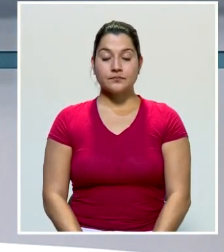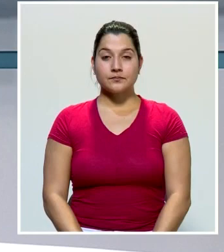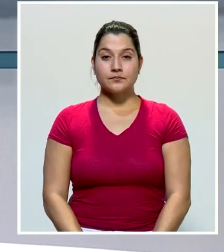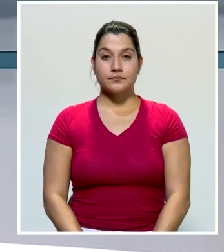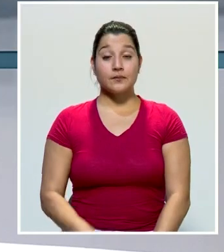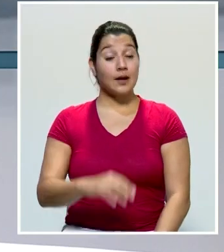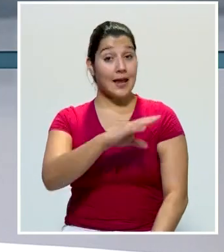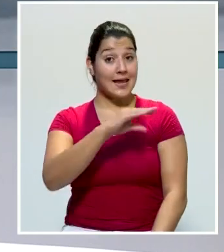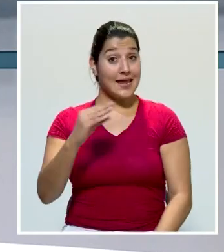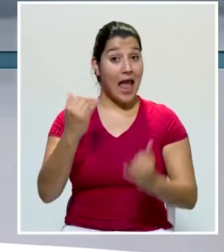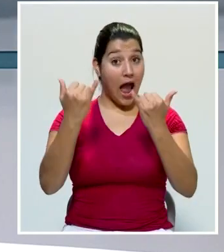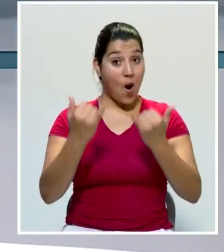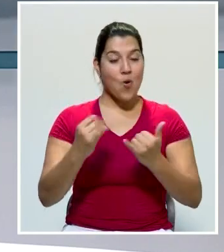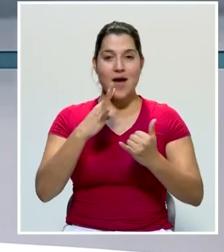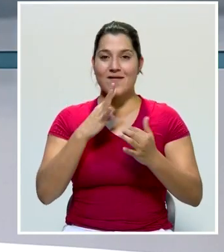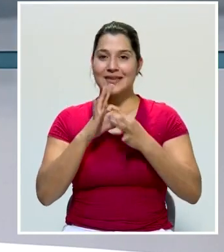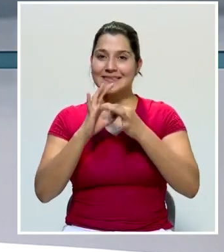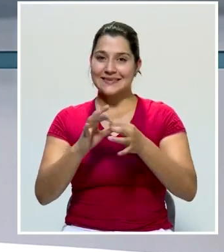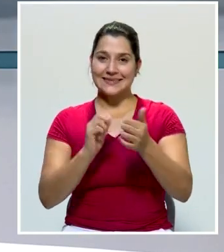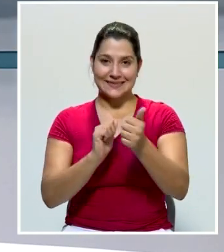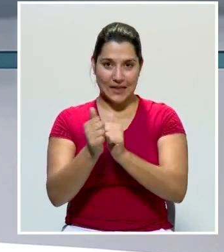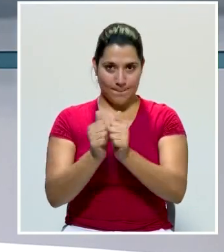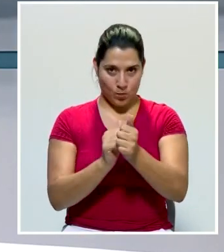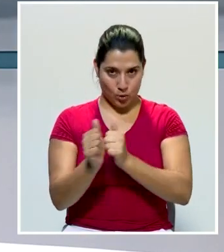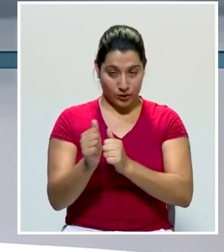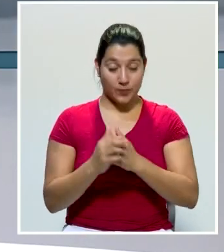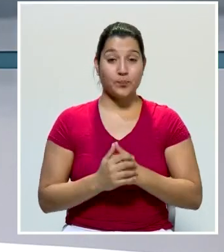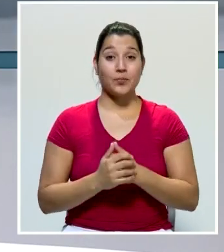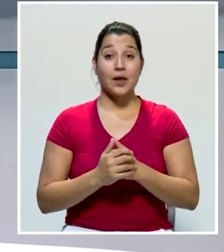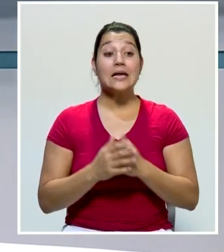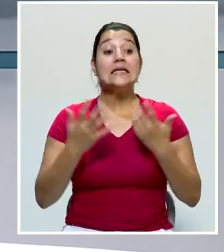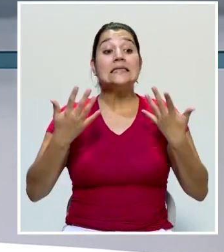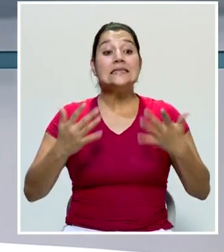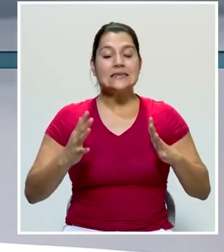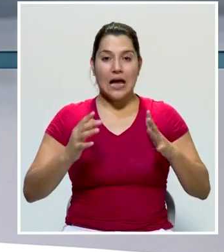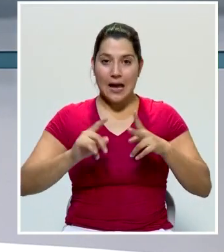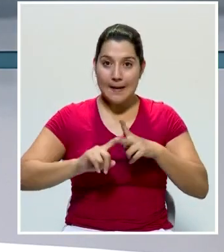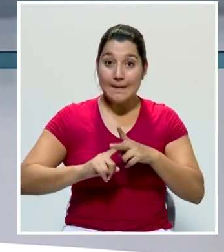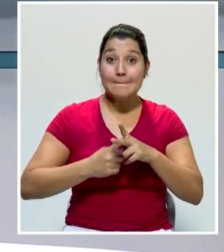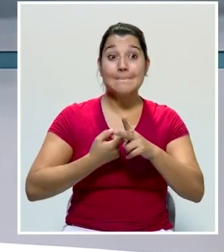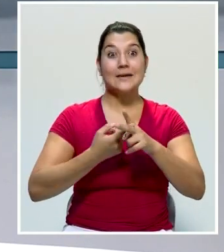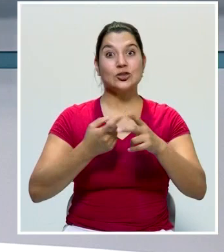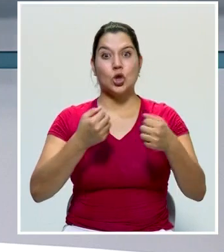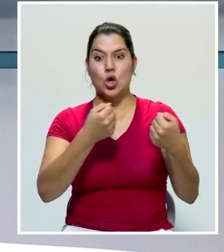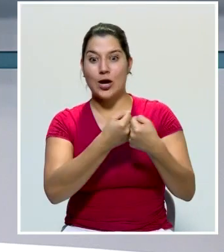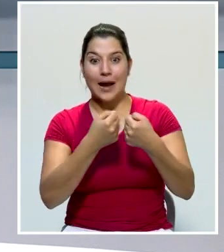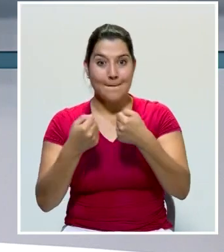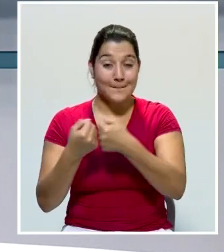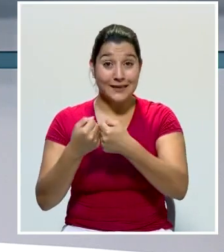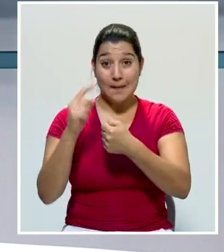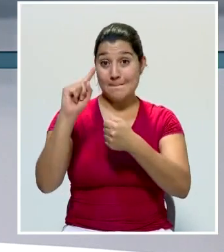Y nos vamos a los deportes. Un día después de que se reactivara el campeonato de Primera